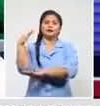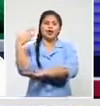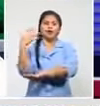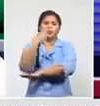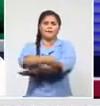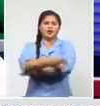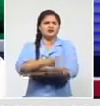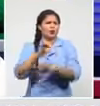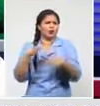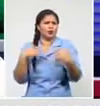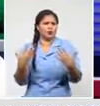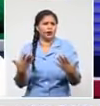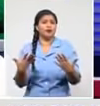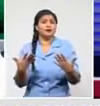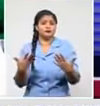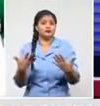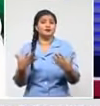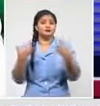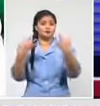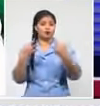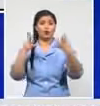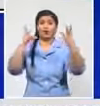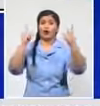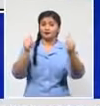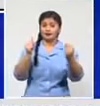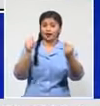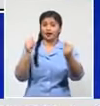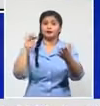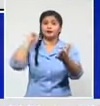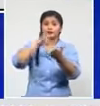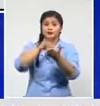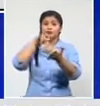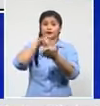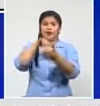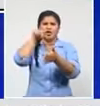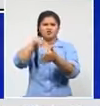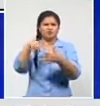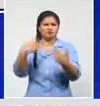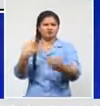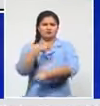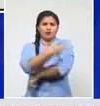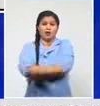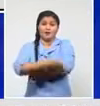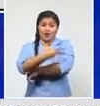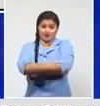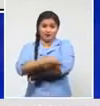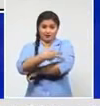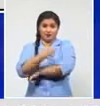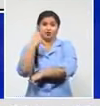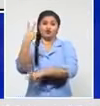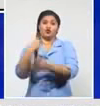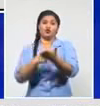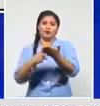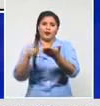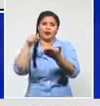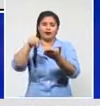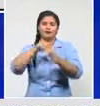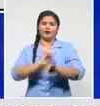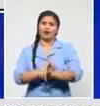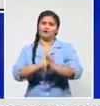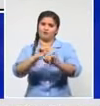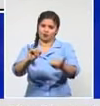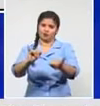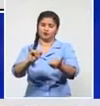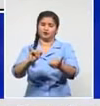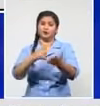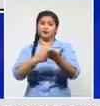casos positivos importados en los últimos 15 días. Es de lo que estamos hablando en estos momentos. Ahí